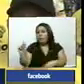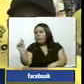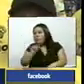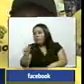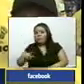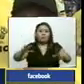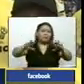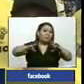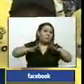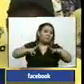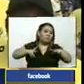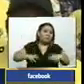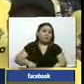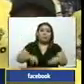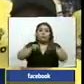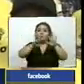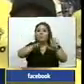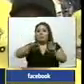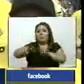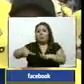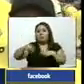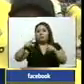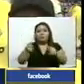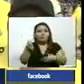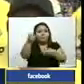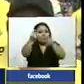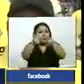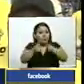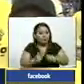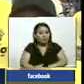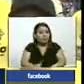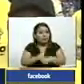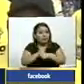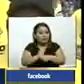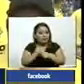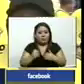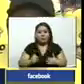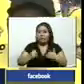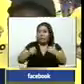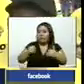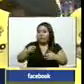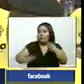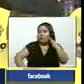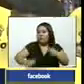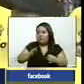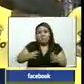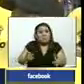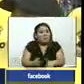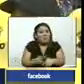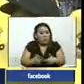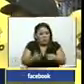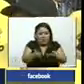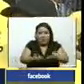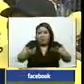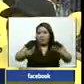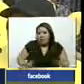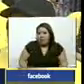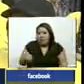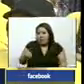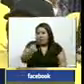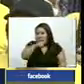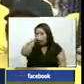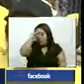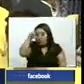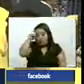vacaciones, el 83 del presupuesto y la ley de garantía de audiencia. Por lo tanto, deja sin ningún derecho a los trabajadores y se